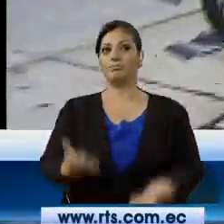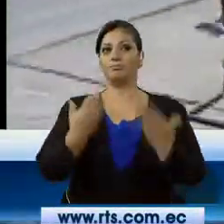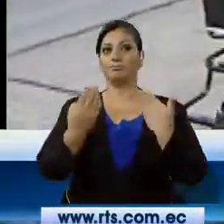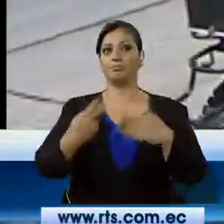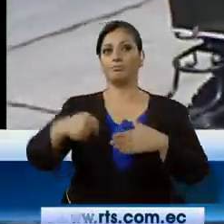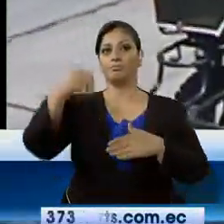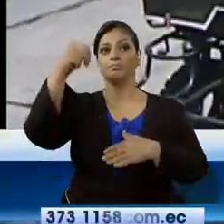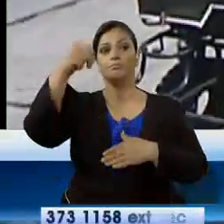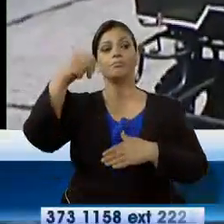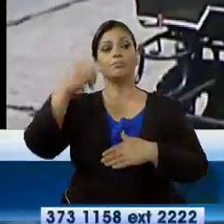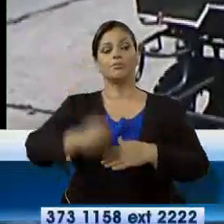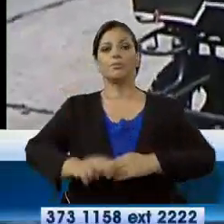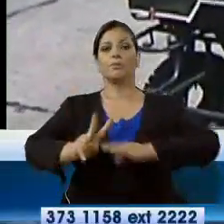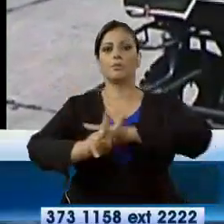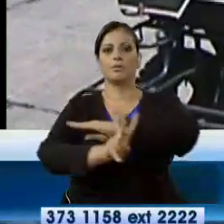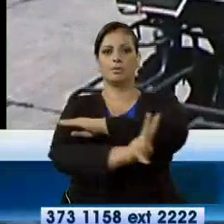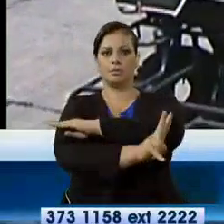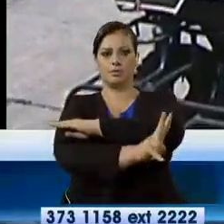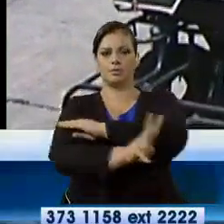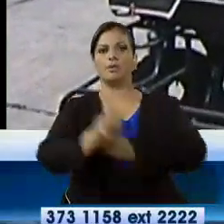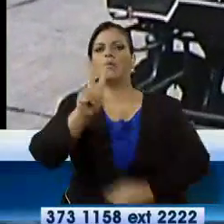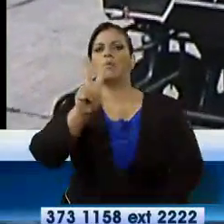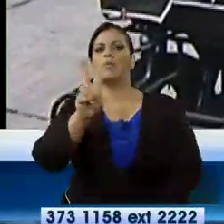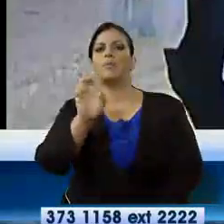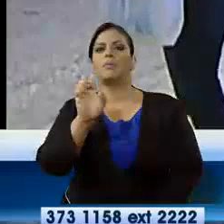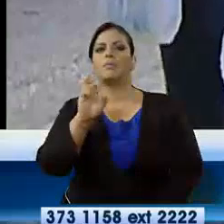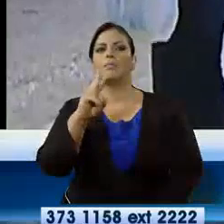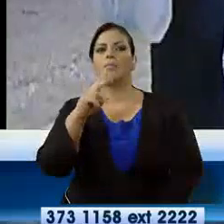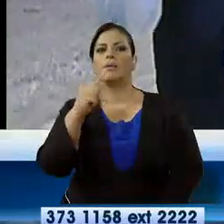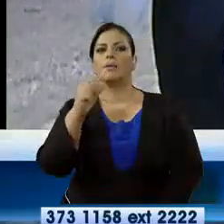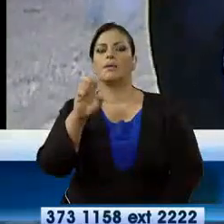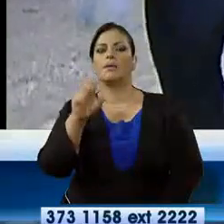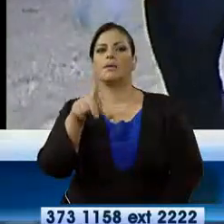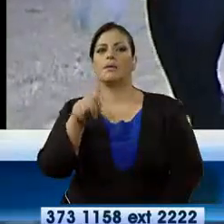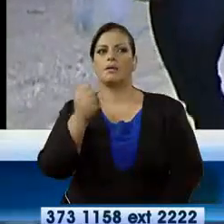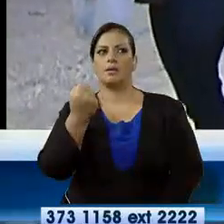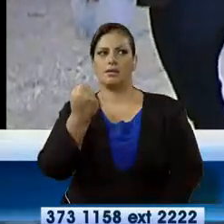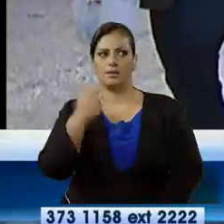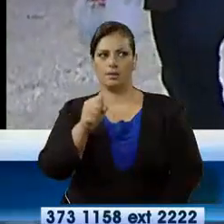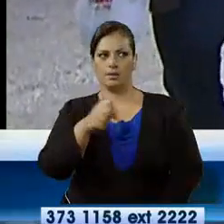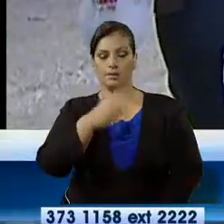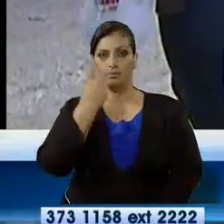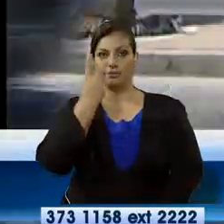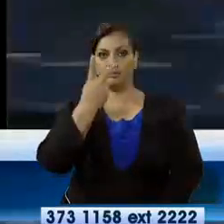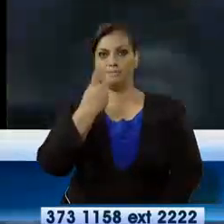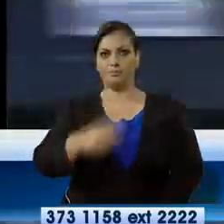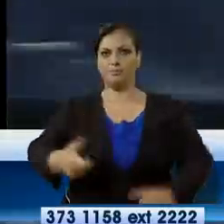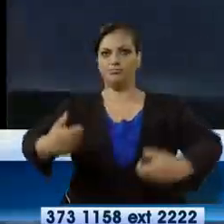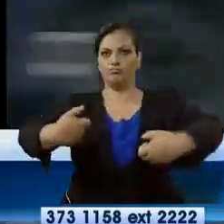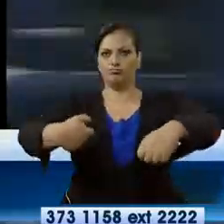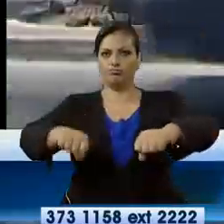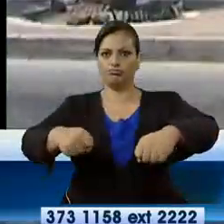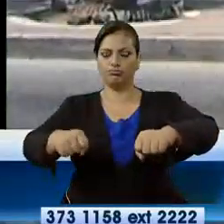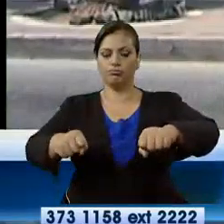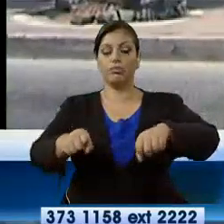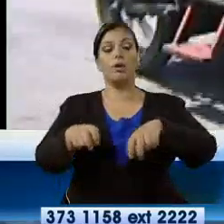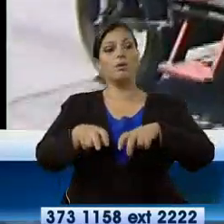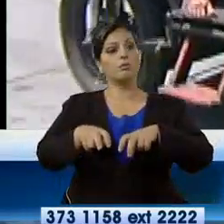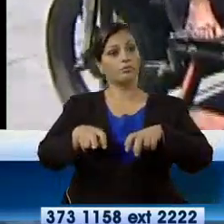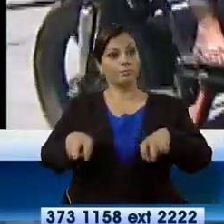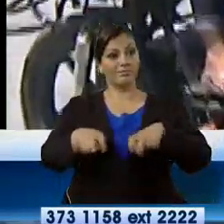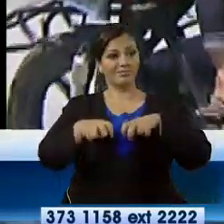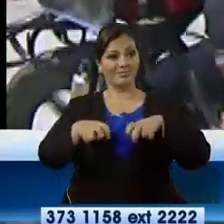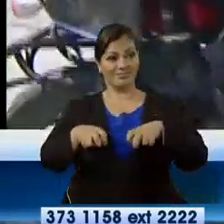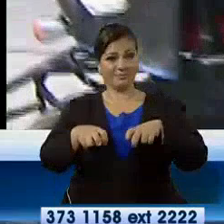la Ciudadela Los Vergeles, pues debe llegar hasta la avenida Francisco de Orellana para tomar un bus. Algunos afirman,